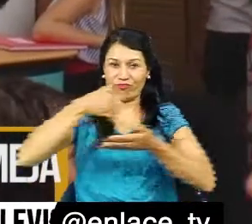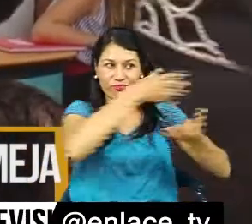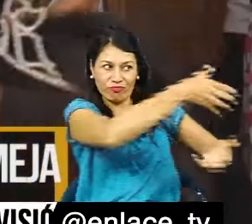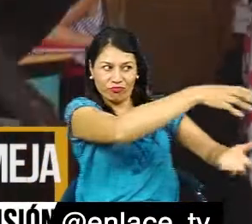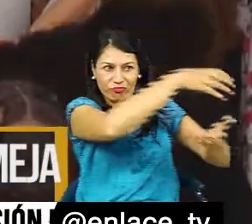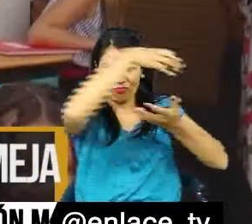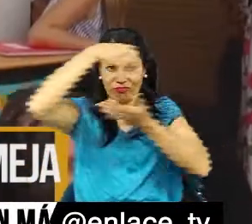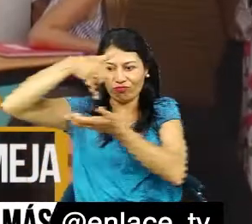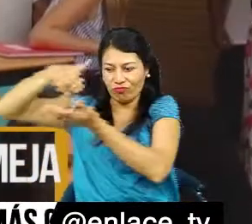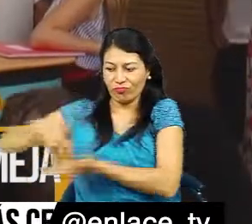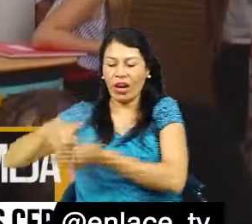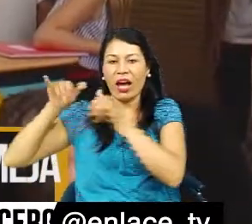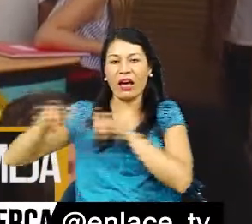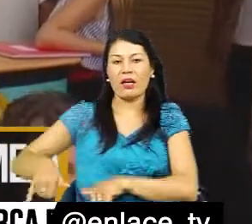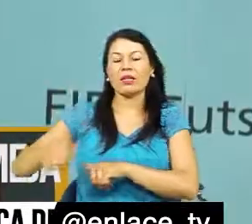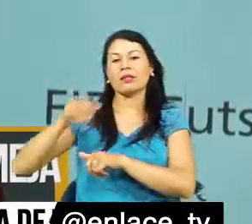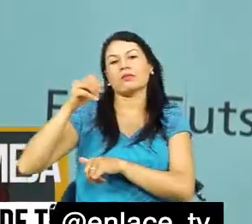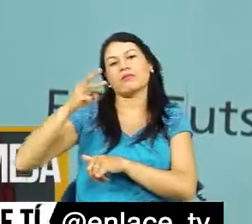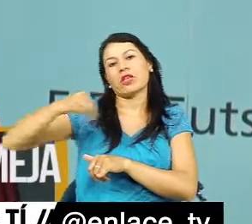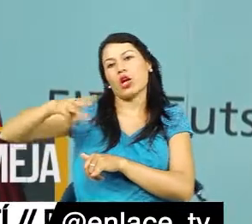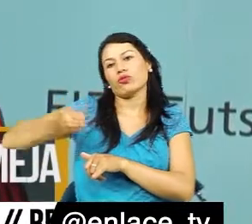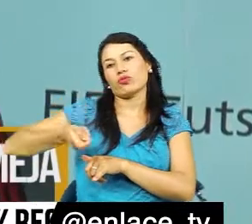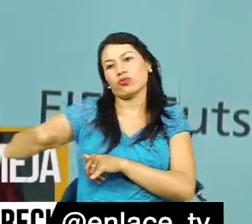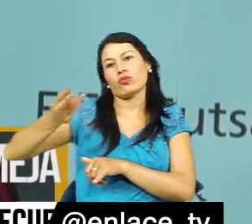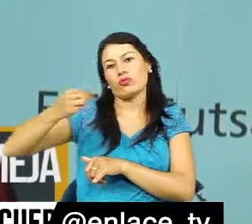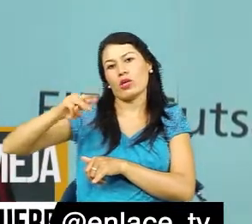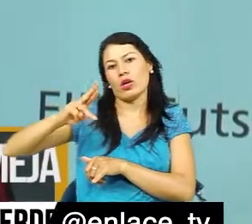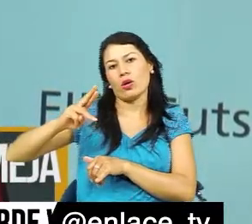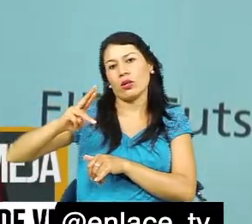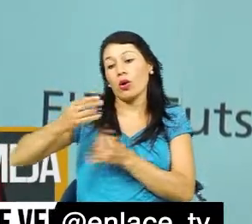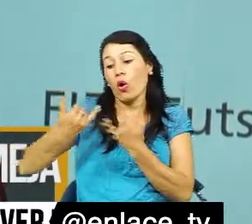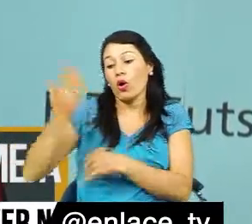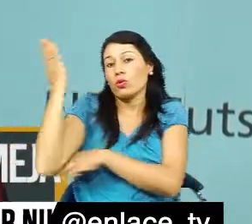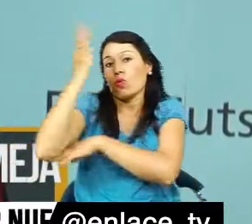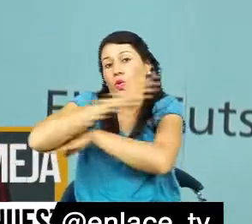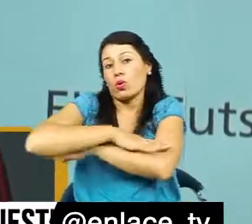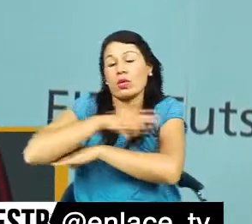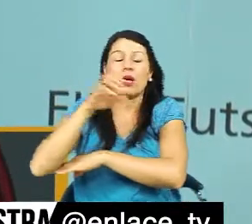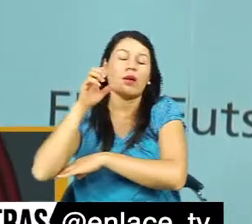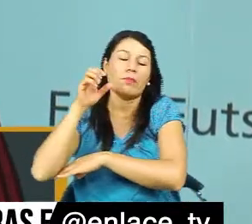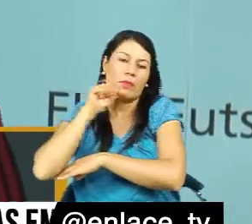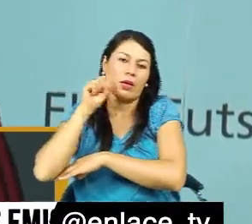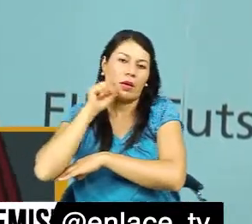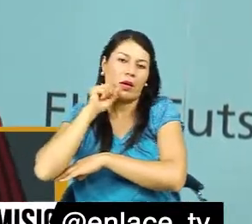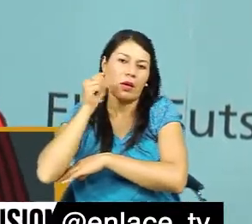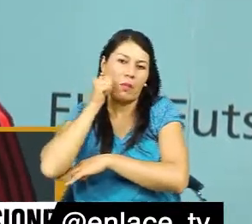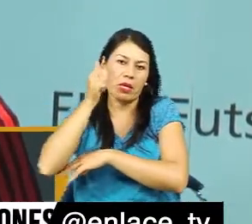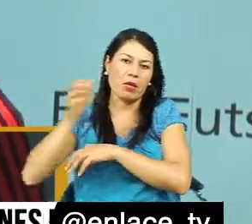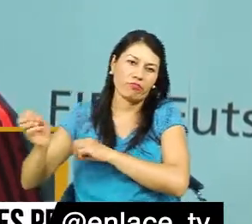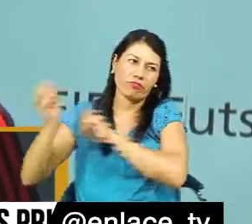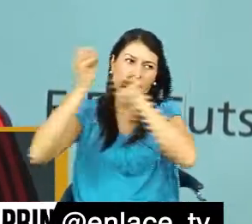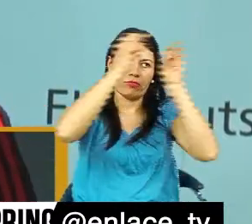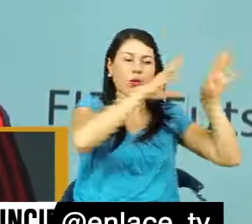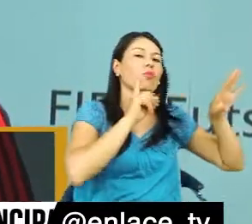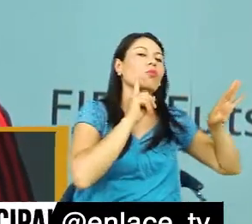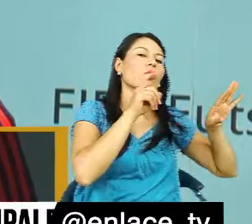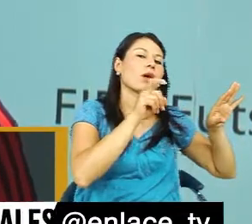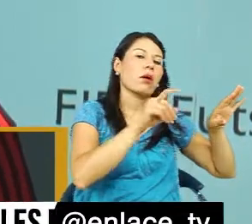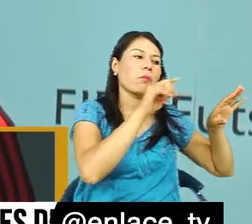día miércoles. Hoy solo vamos a estar en Barranca Bermeja, nos devolvemos a Bucaramanga, pero en Bucaramanga vamos a estar hasta el día miércoles en